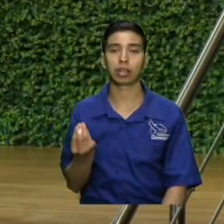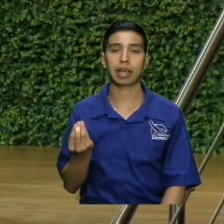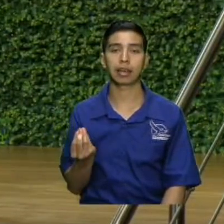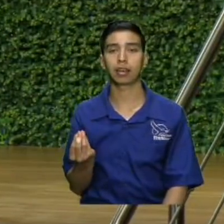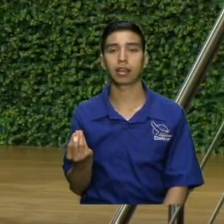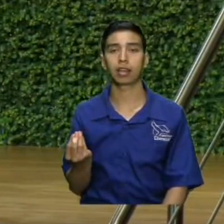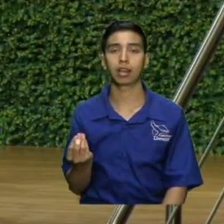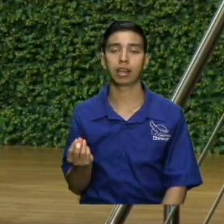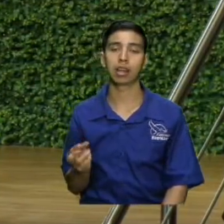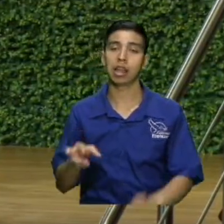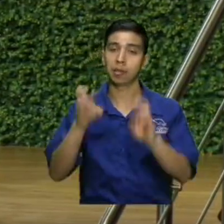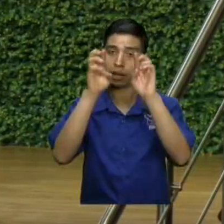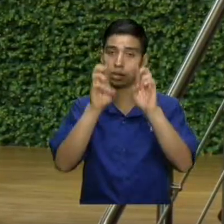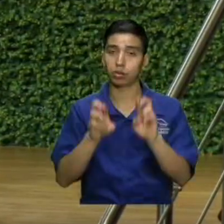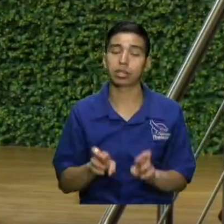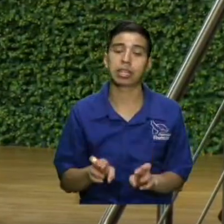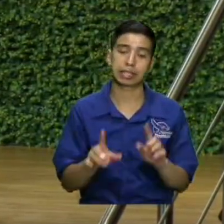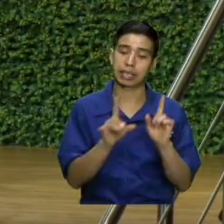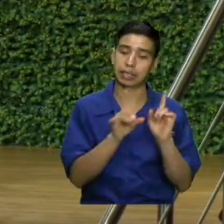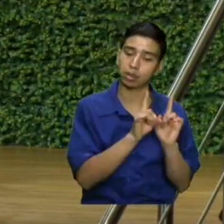los que son guiados